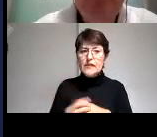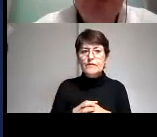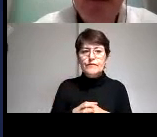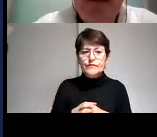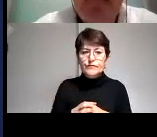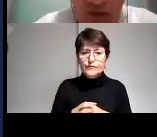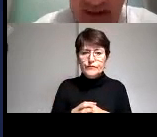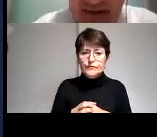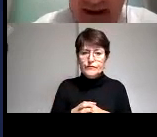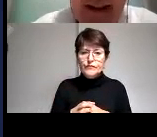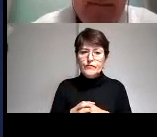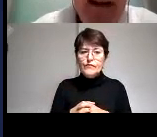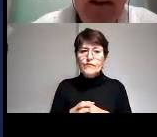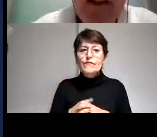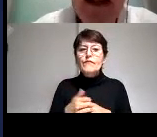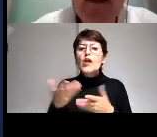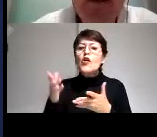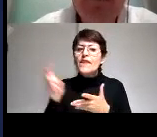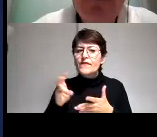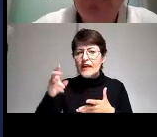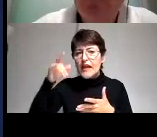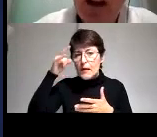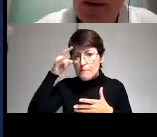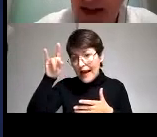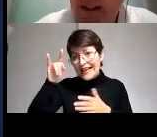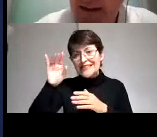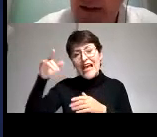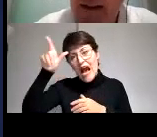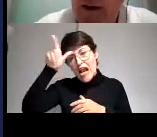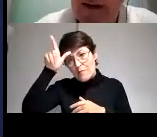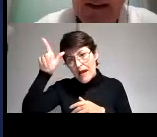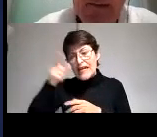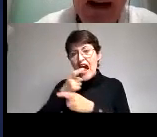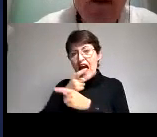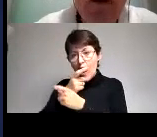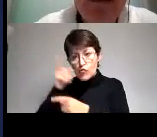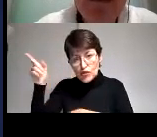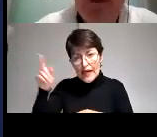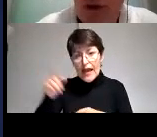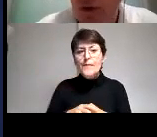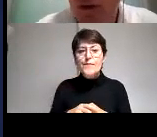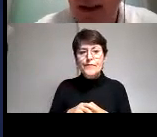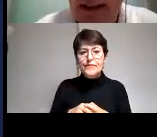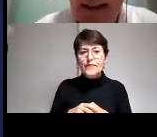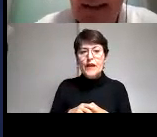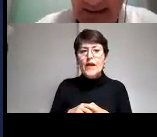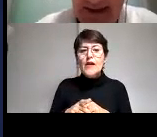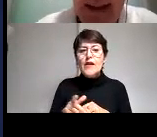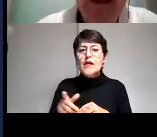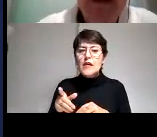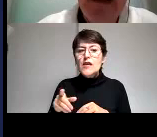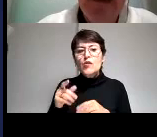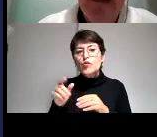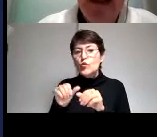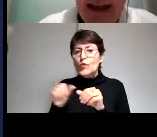función. Procede de vacas alemanas, austriacas y suizas. Son las primeras secreciones de la ubre tras el parto y dura aproximadamente 3